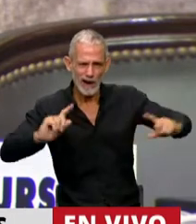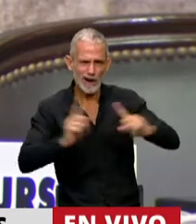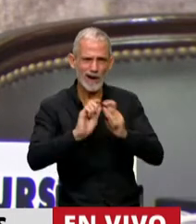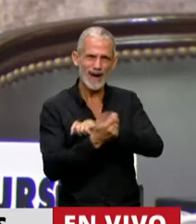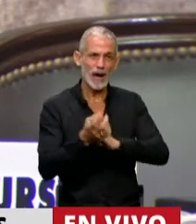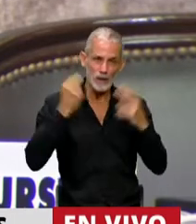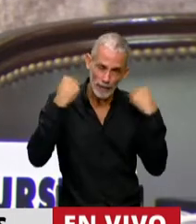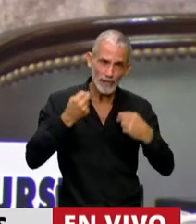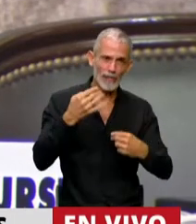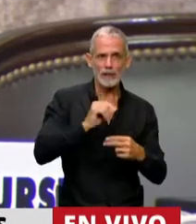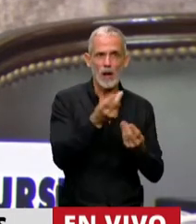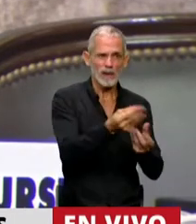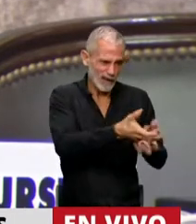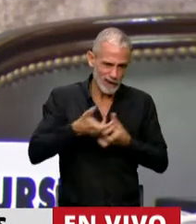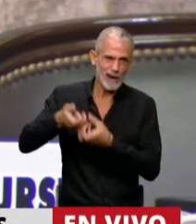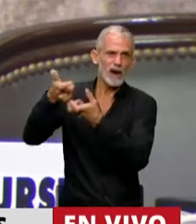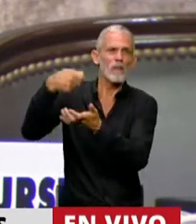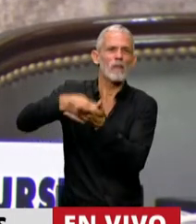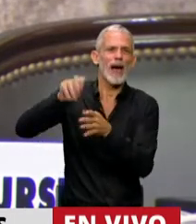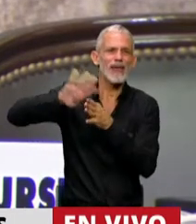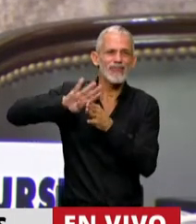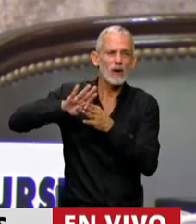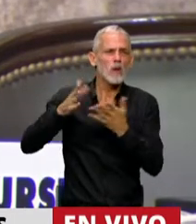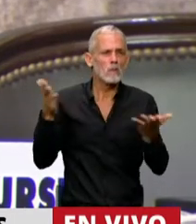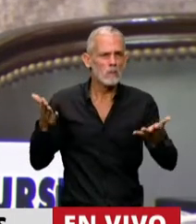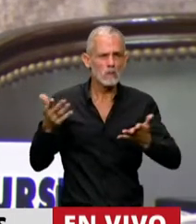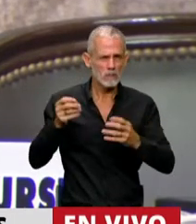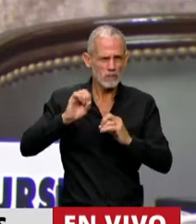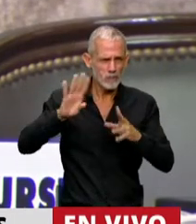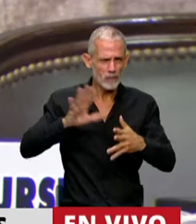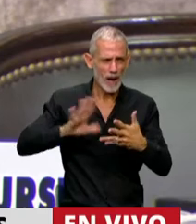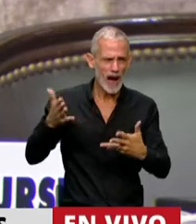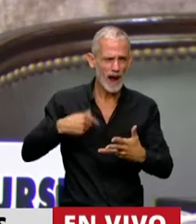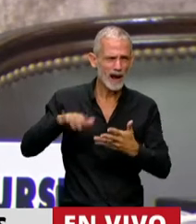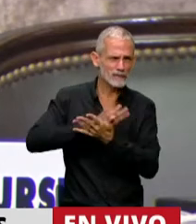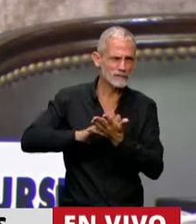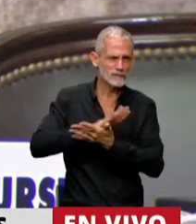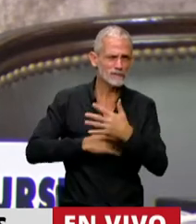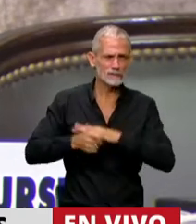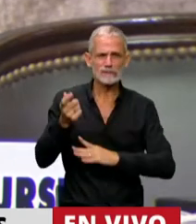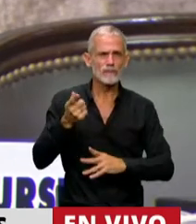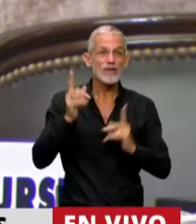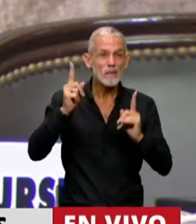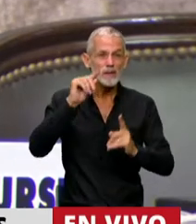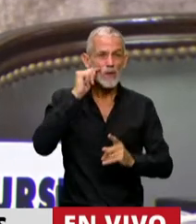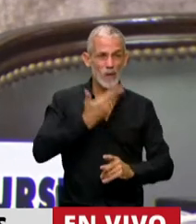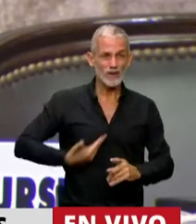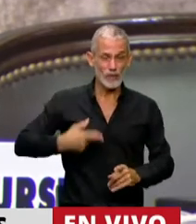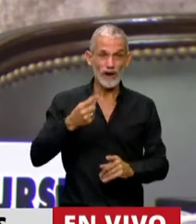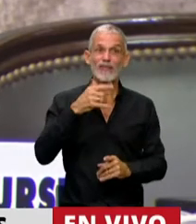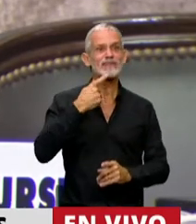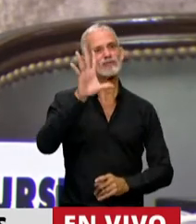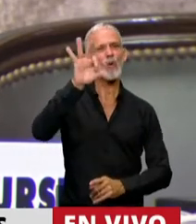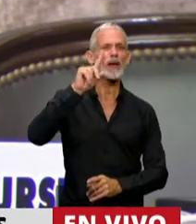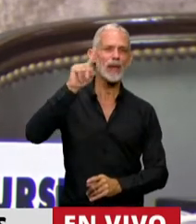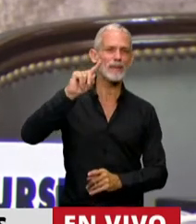mayor sometimiento y saqueo para pagar una deuda completamente usurera. Fíjese lo que dice el propio Alberto Fernández: los 50